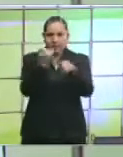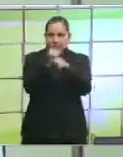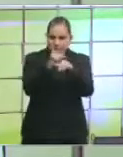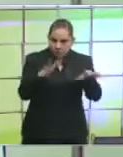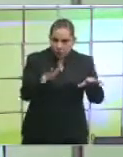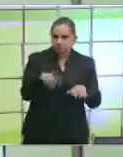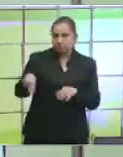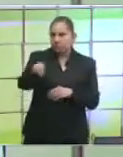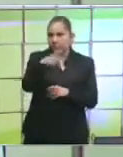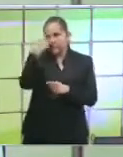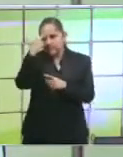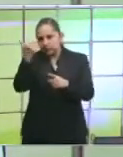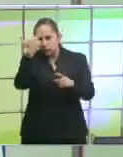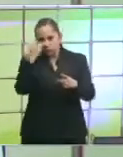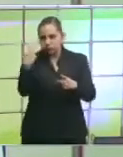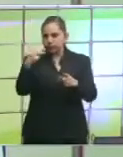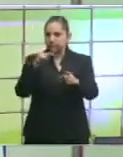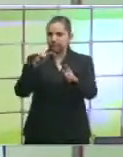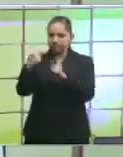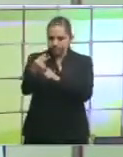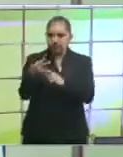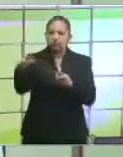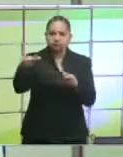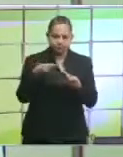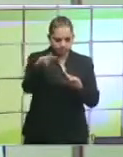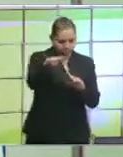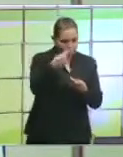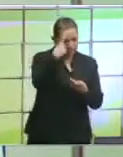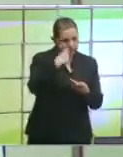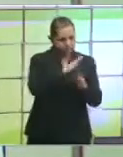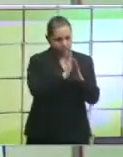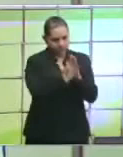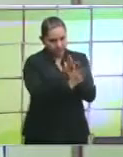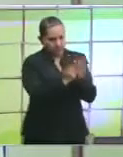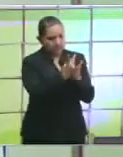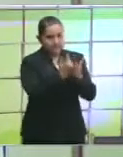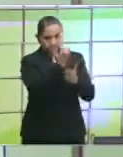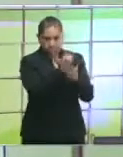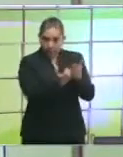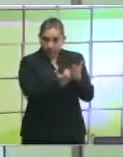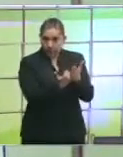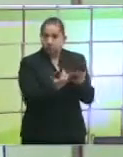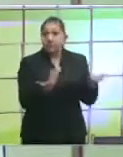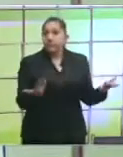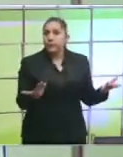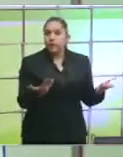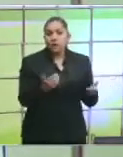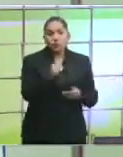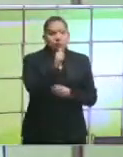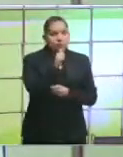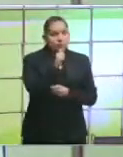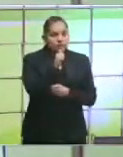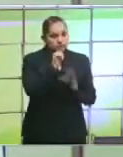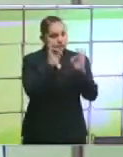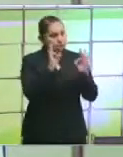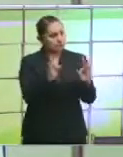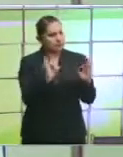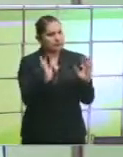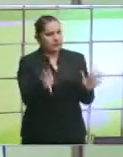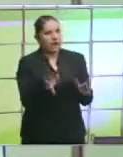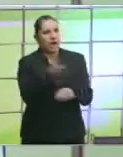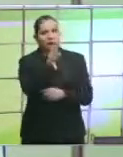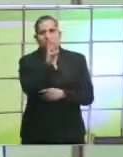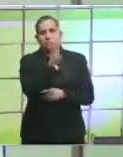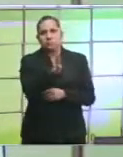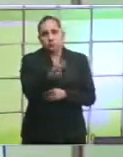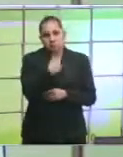importantes se están incorporando a los a los a los proyectos todavía no se le da respuesta y no sé si se